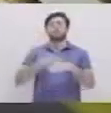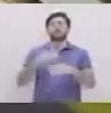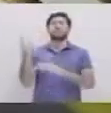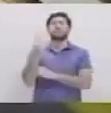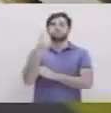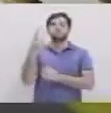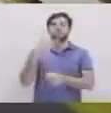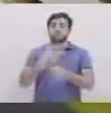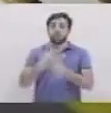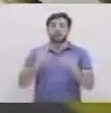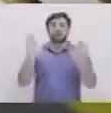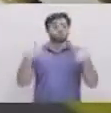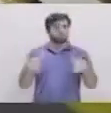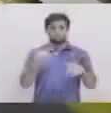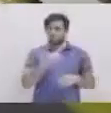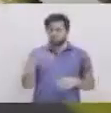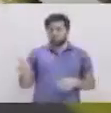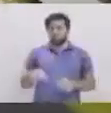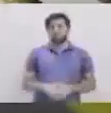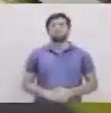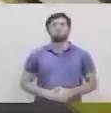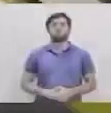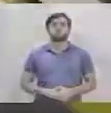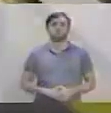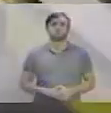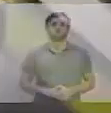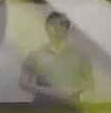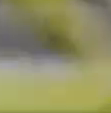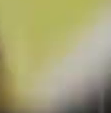importante es que Guatemala no se detiene.